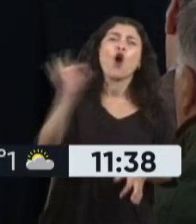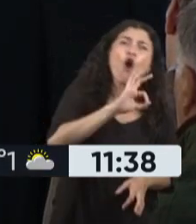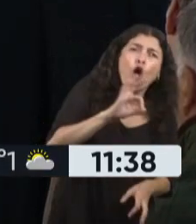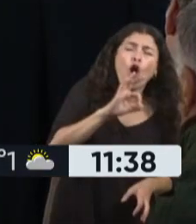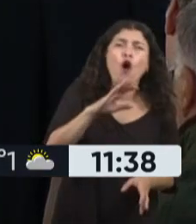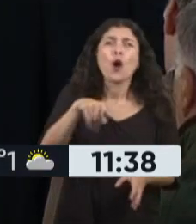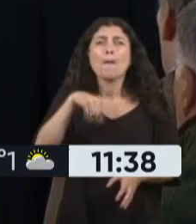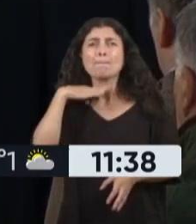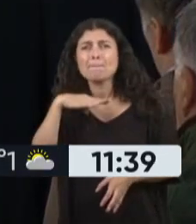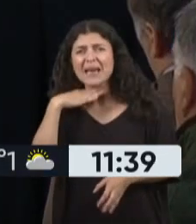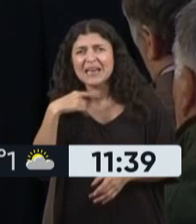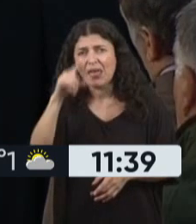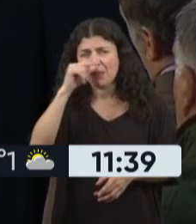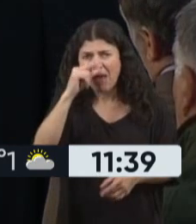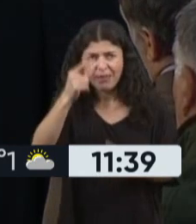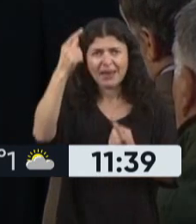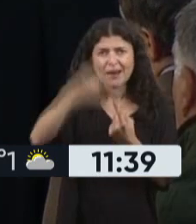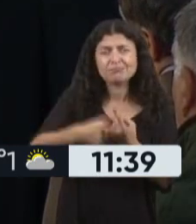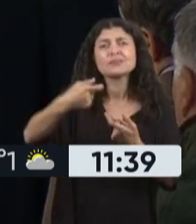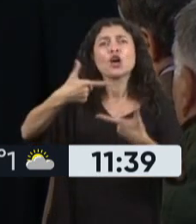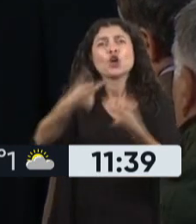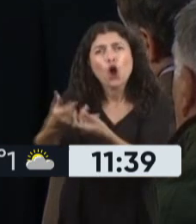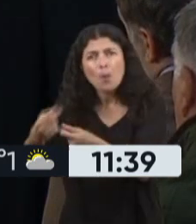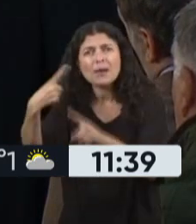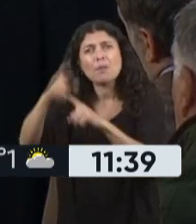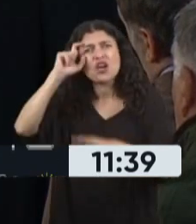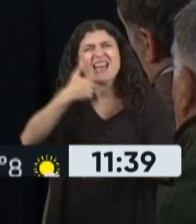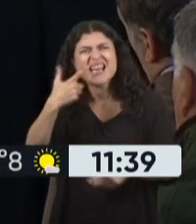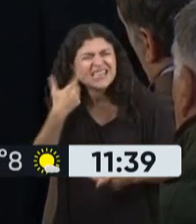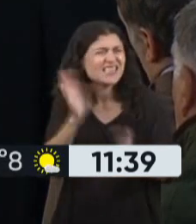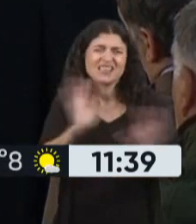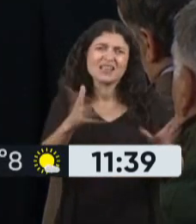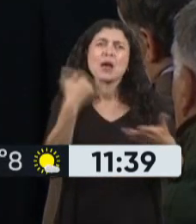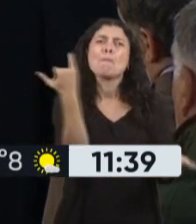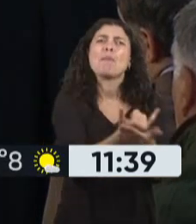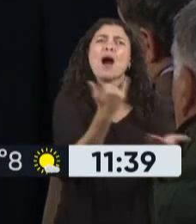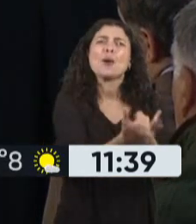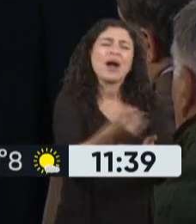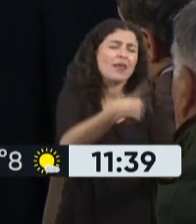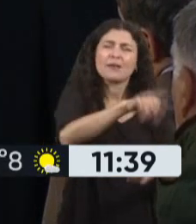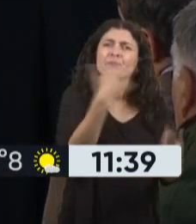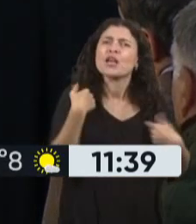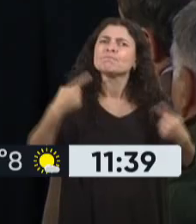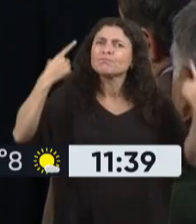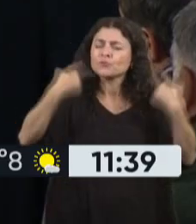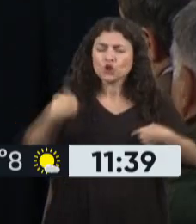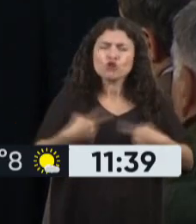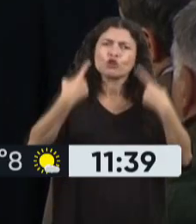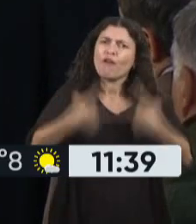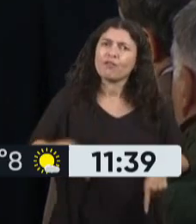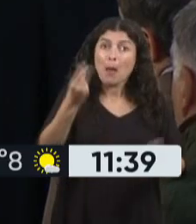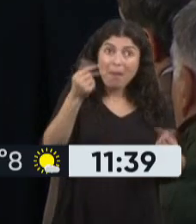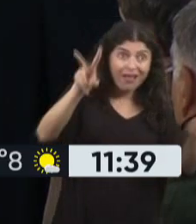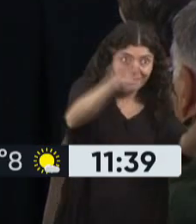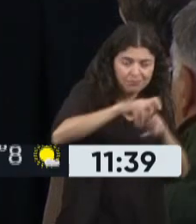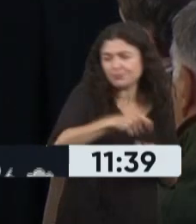en la ESI y en todas esas cosas, nosotros ponemos los recursos donde la gente la necesita para resolver los problemas concretos de la gente. Al